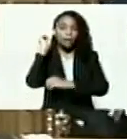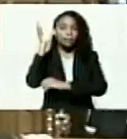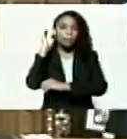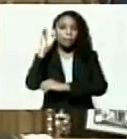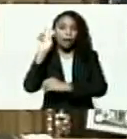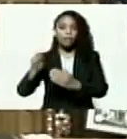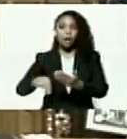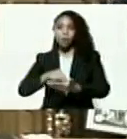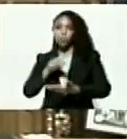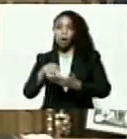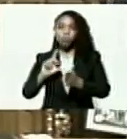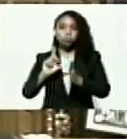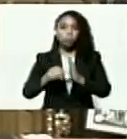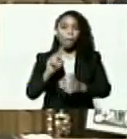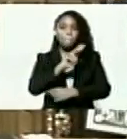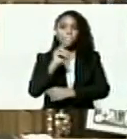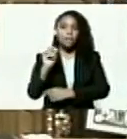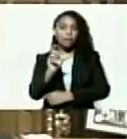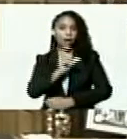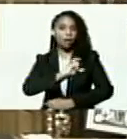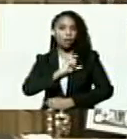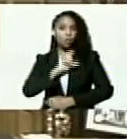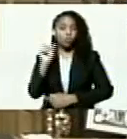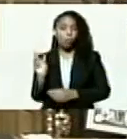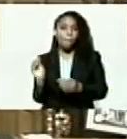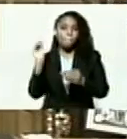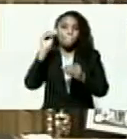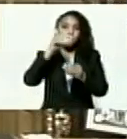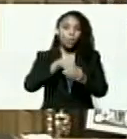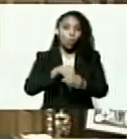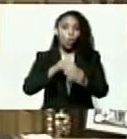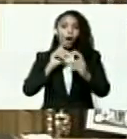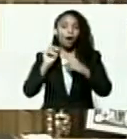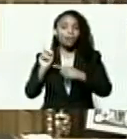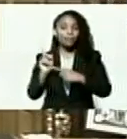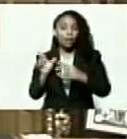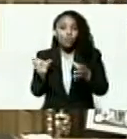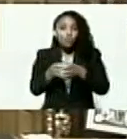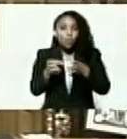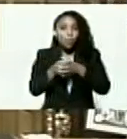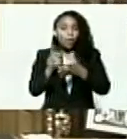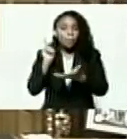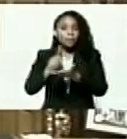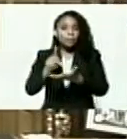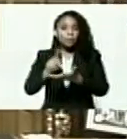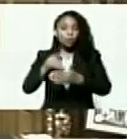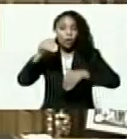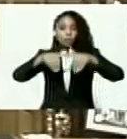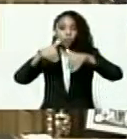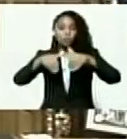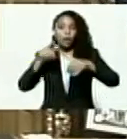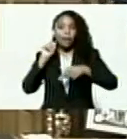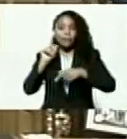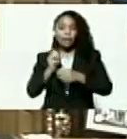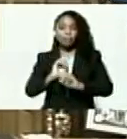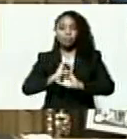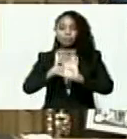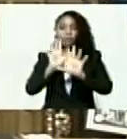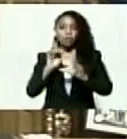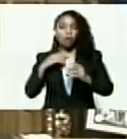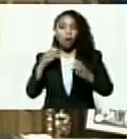Nacional. Luego, el 20 de enero, con su instalación, este Comité de Postulaciones Electorales se declaró en